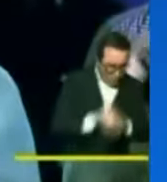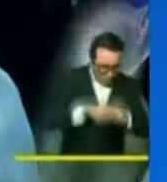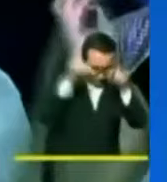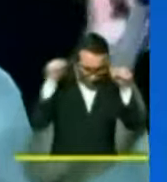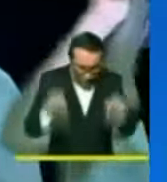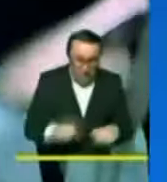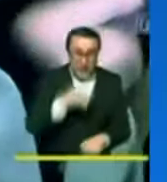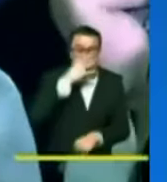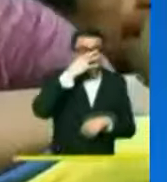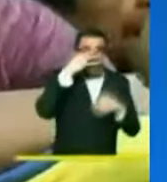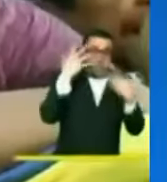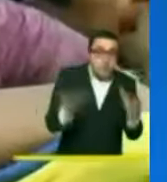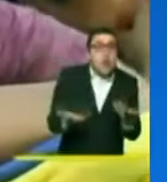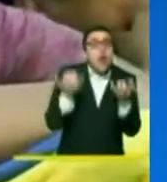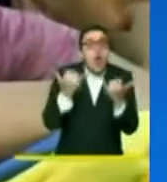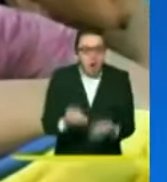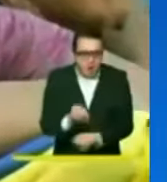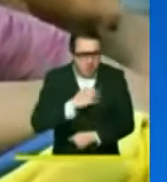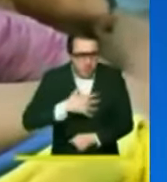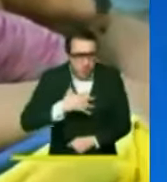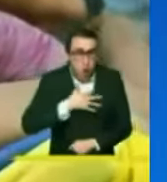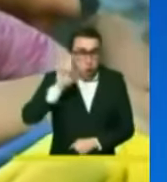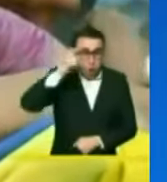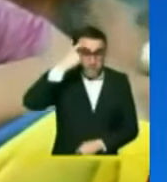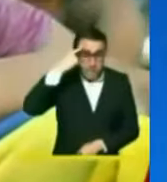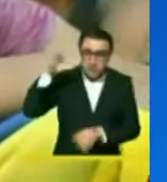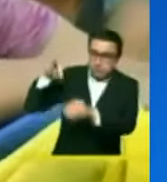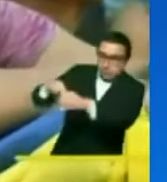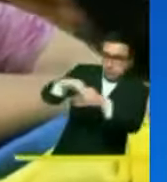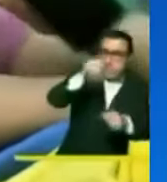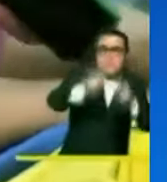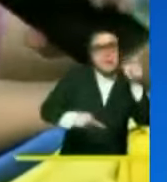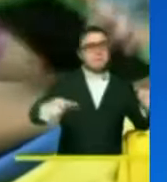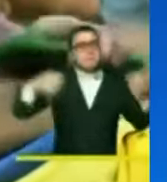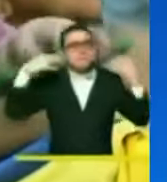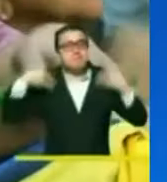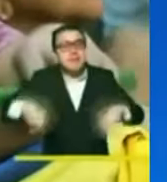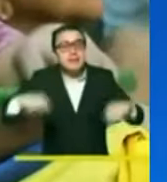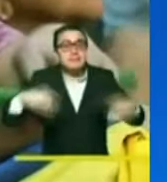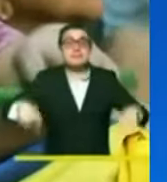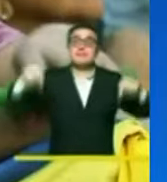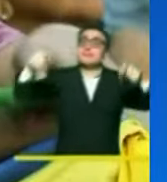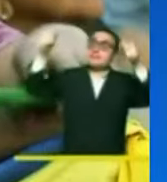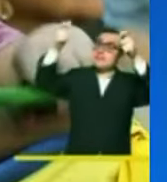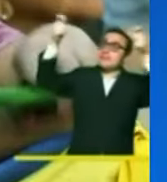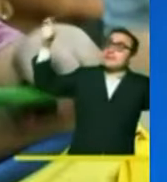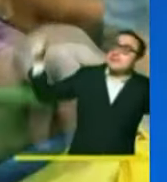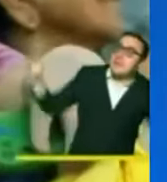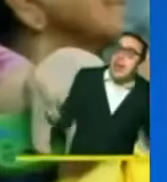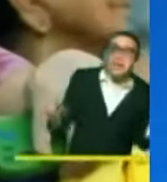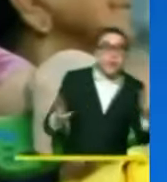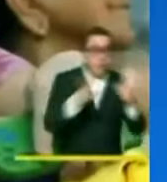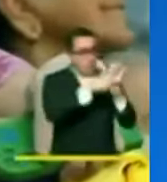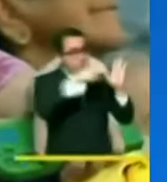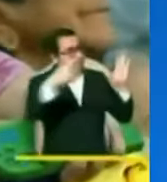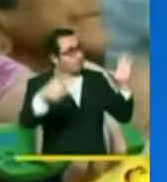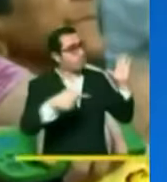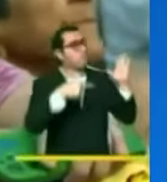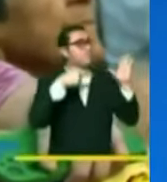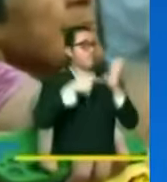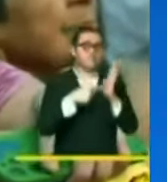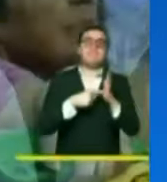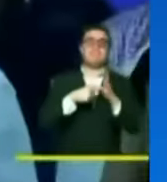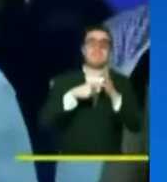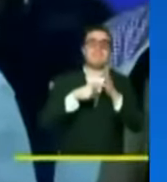polarizante frente a una campaña repito que se ha anticipado demasiado hoy en día esta propuesta del presidente